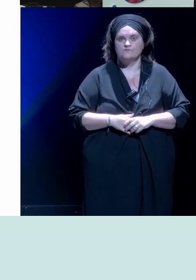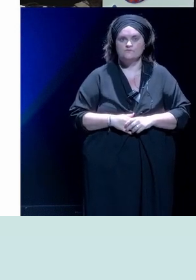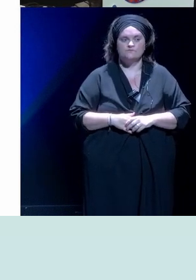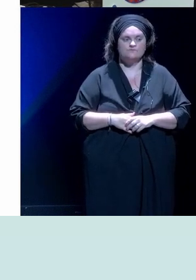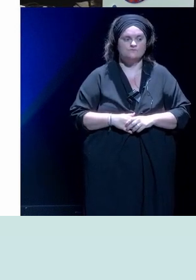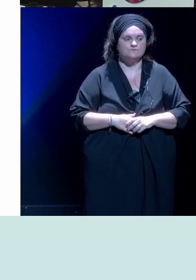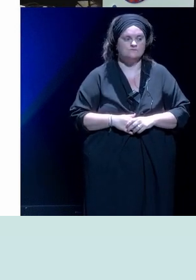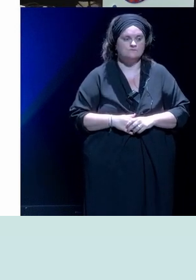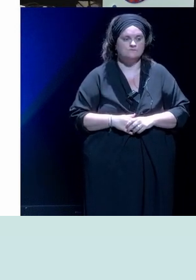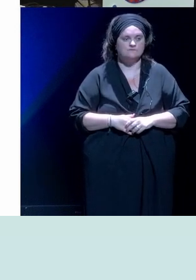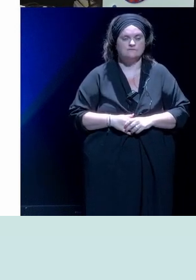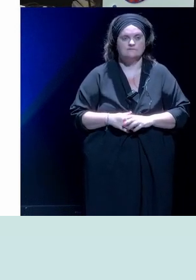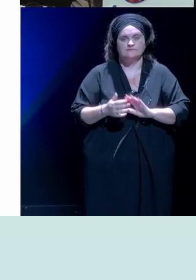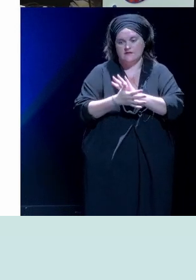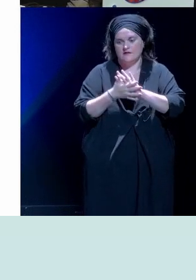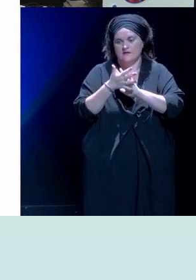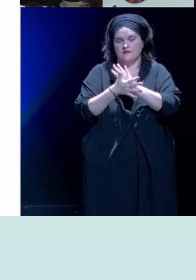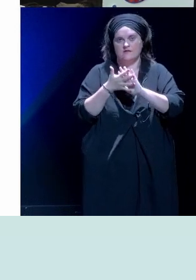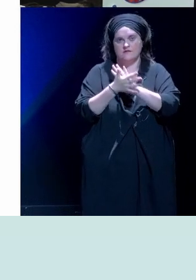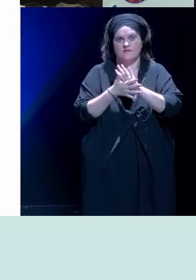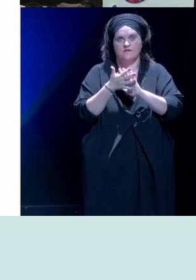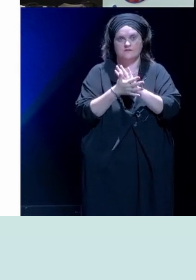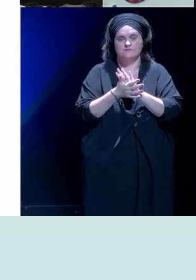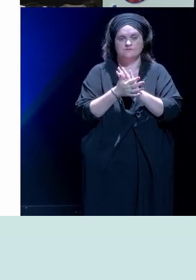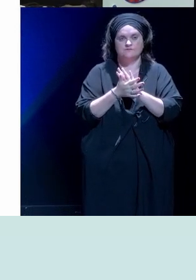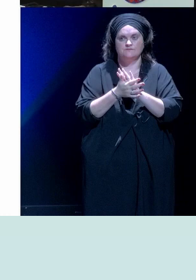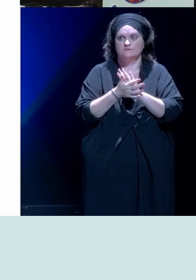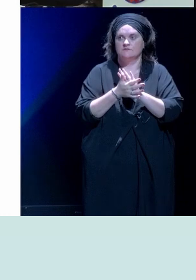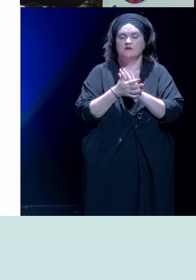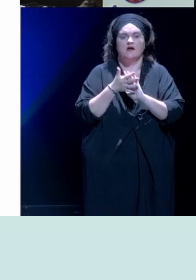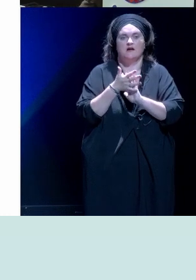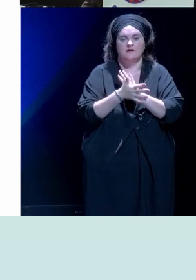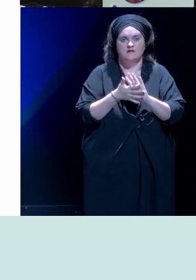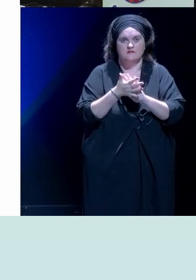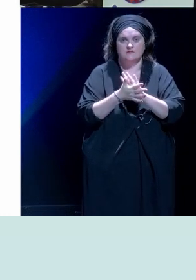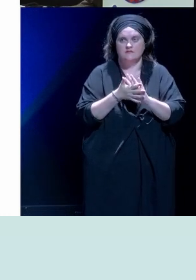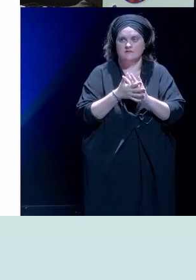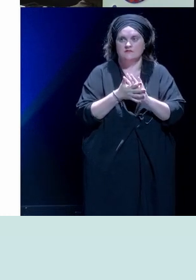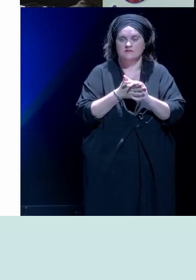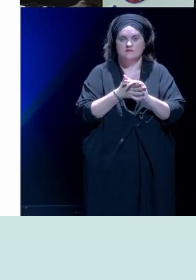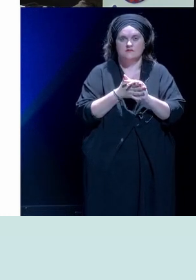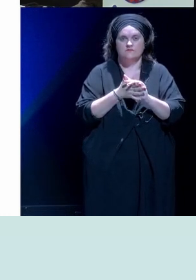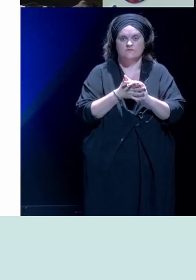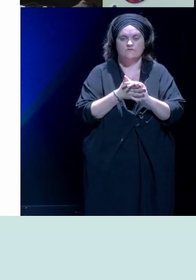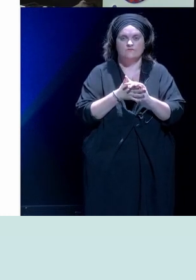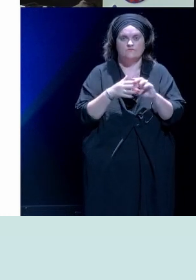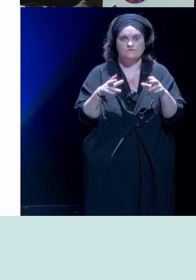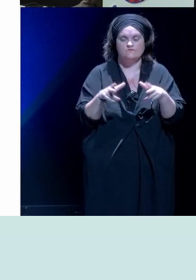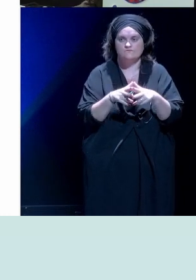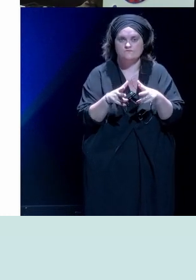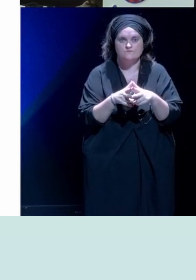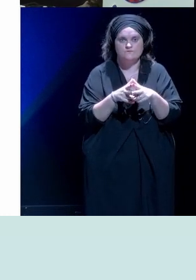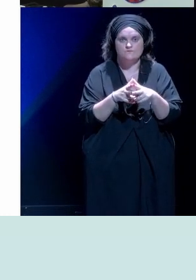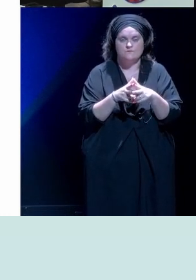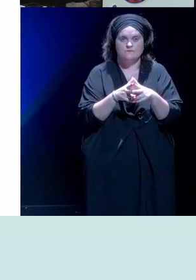sociaux. Hablamos, por lo tanto, de la del deterioro, de la desintegración de los vínculos sociales. En general, tenemos